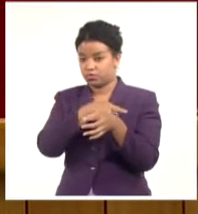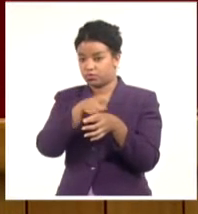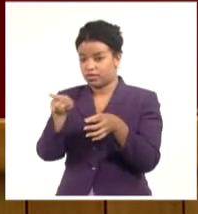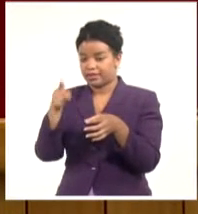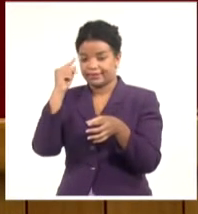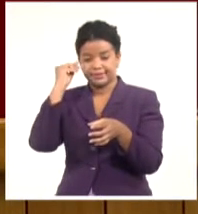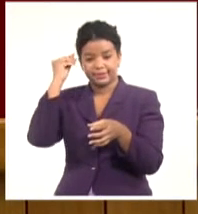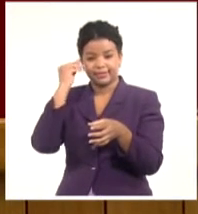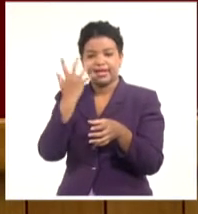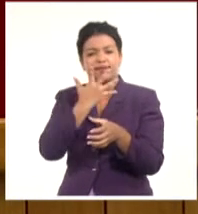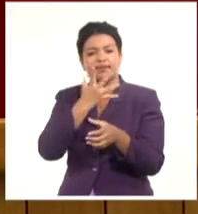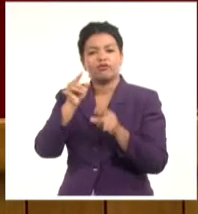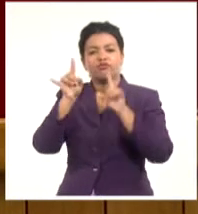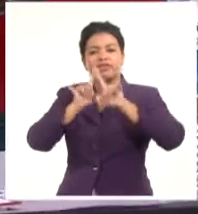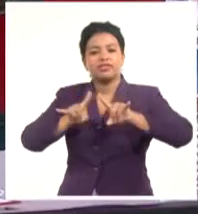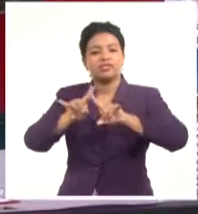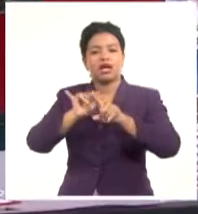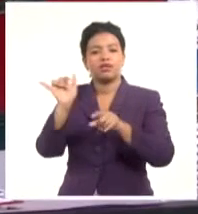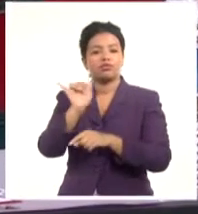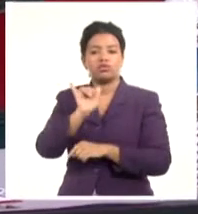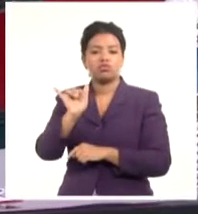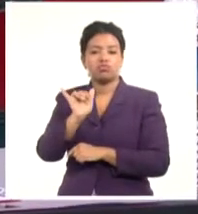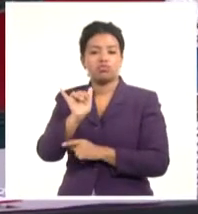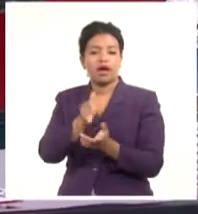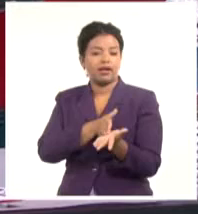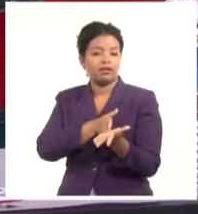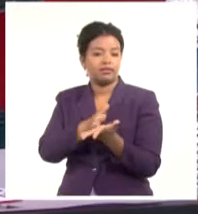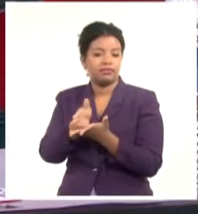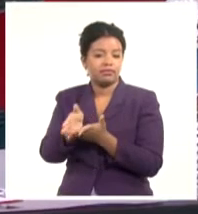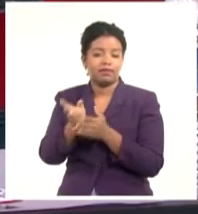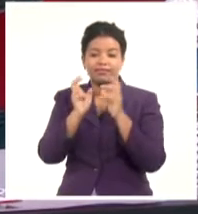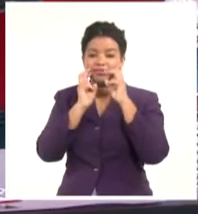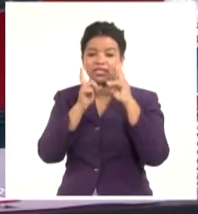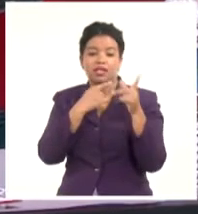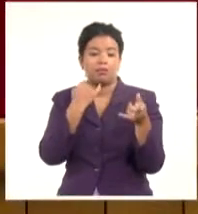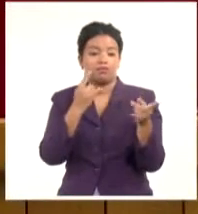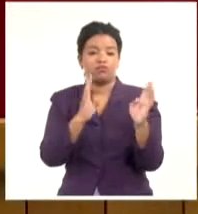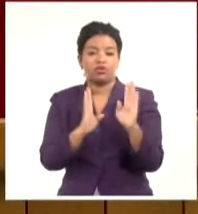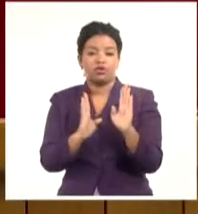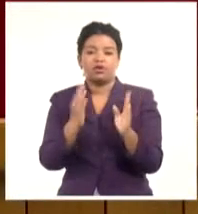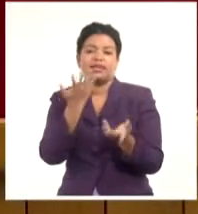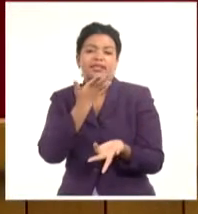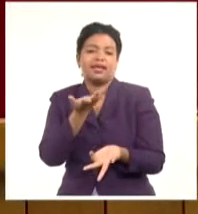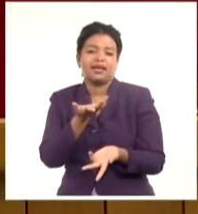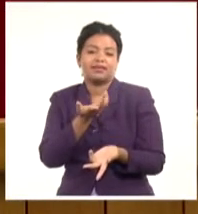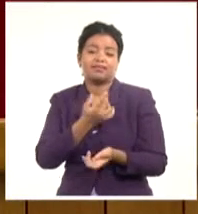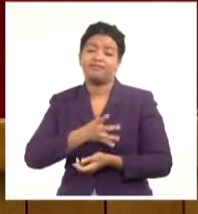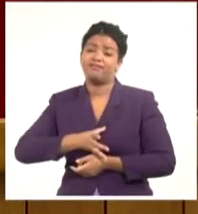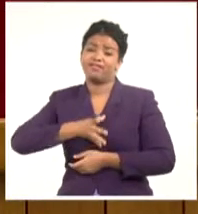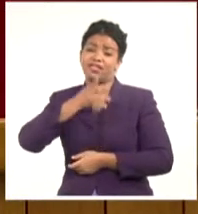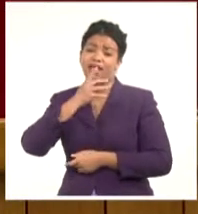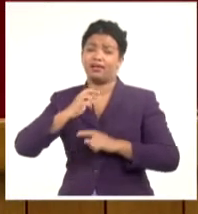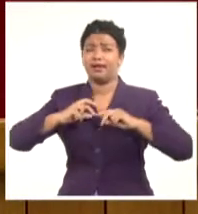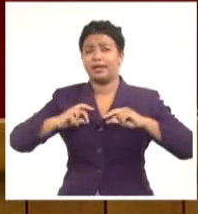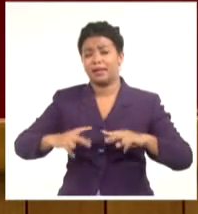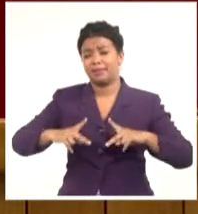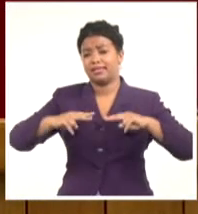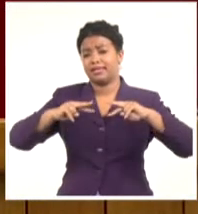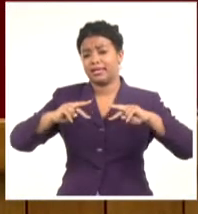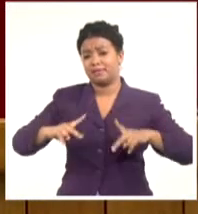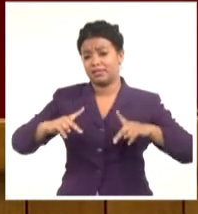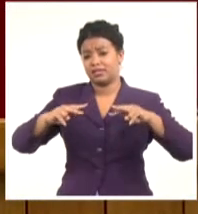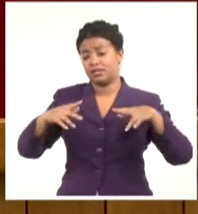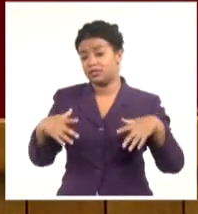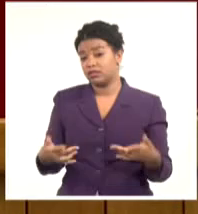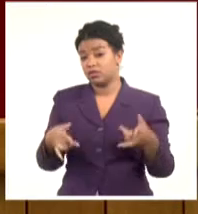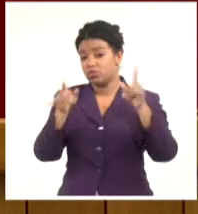fue universitario hasta los últimos días de su vida. Fidel repetía sin cansarse que en la universidad